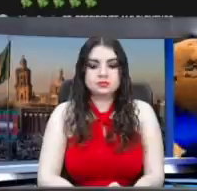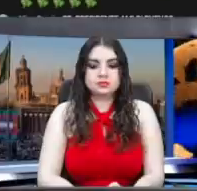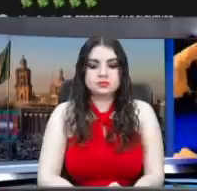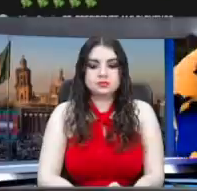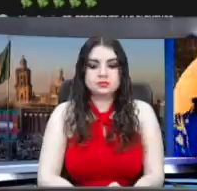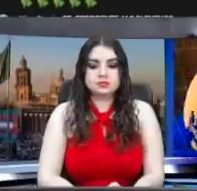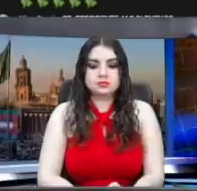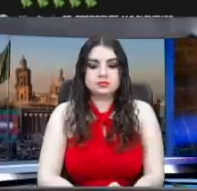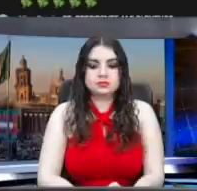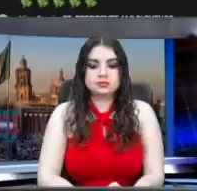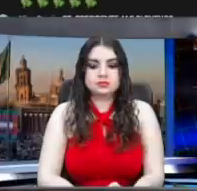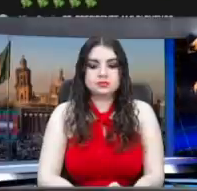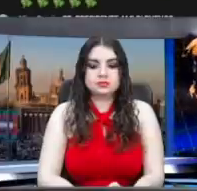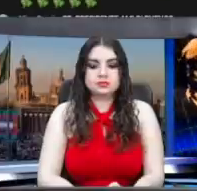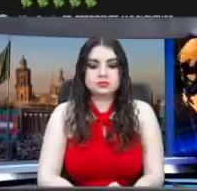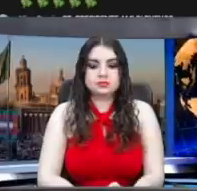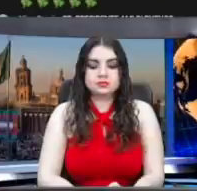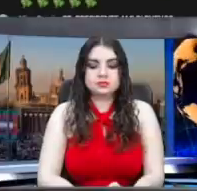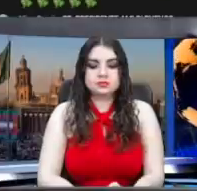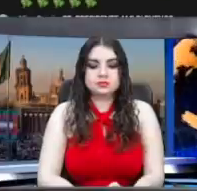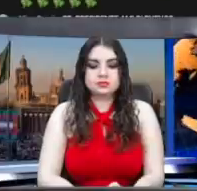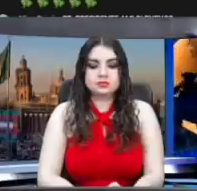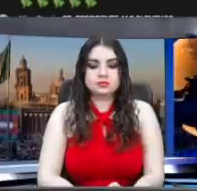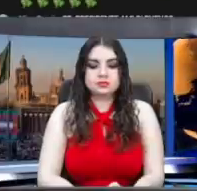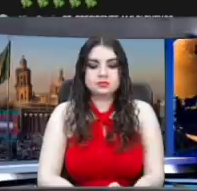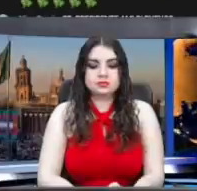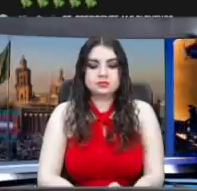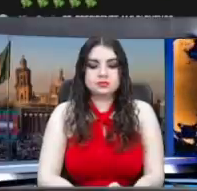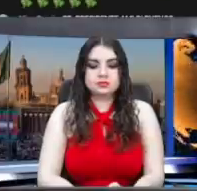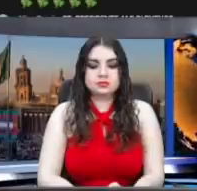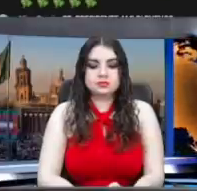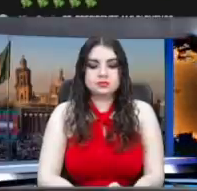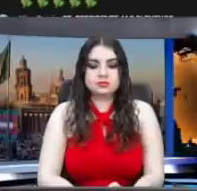si a pesar de todo